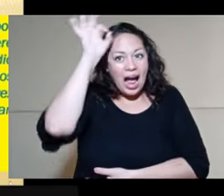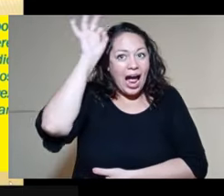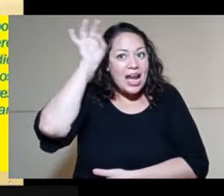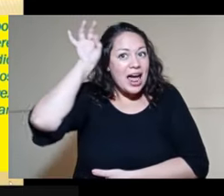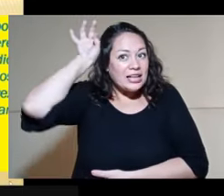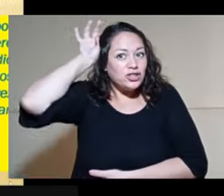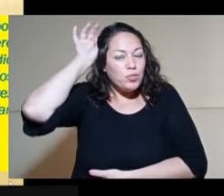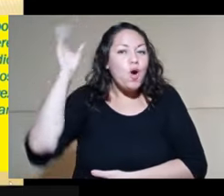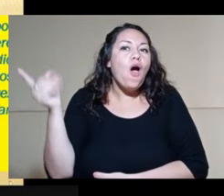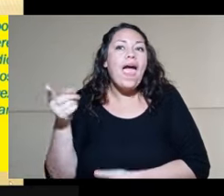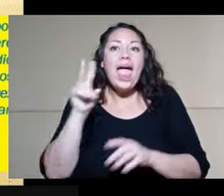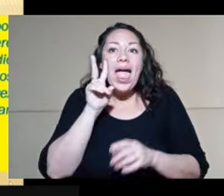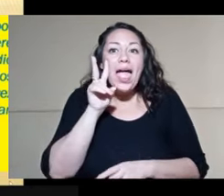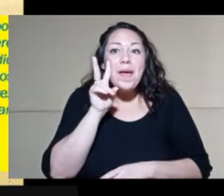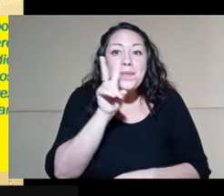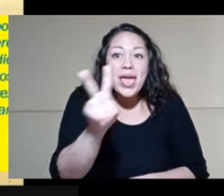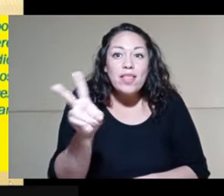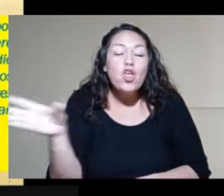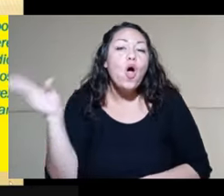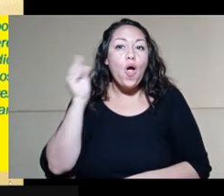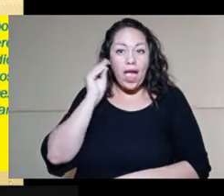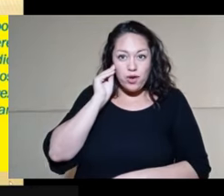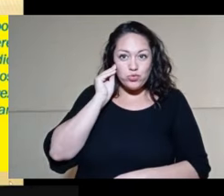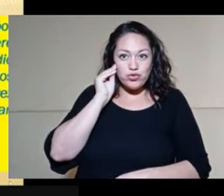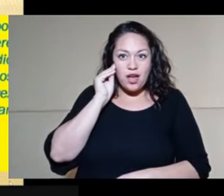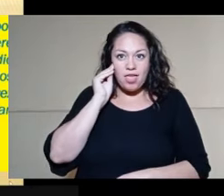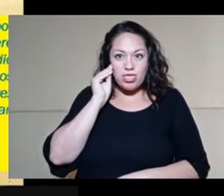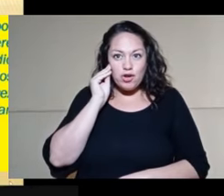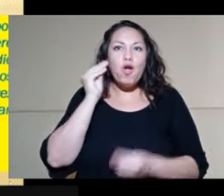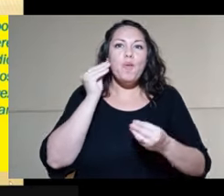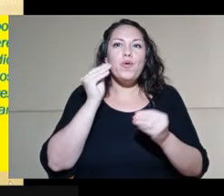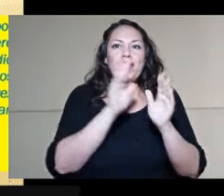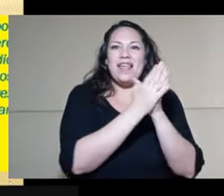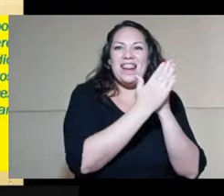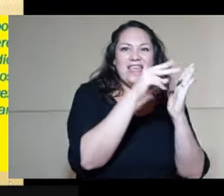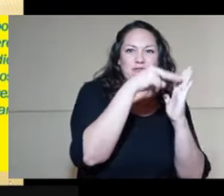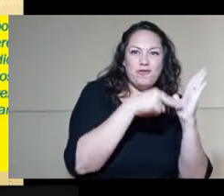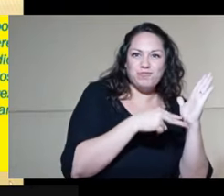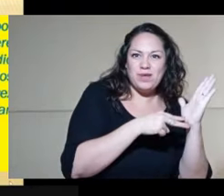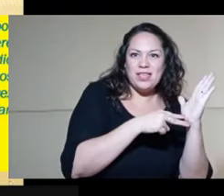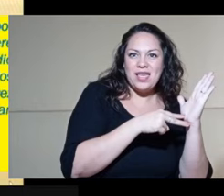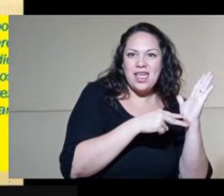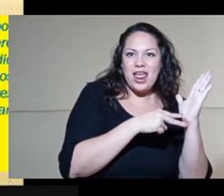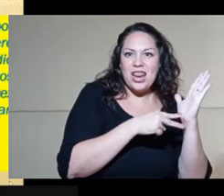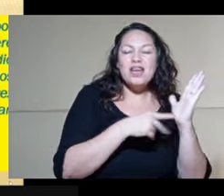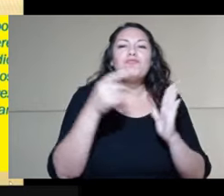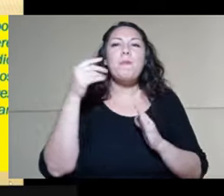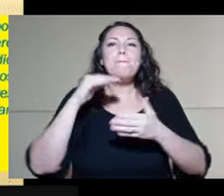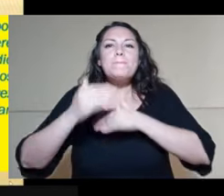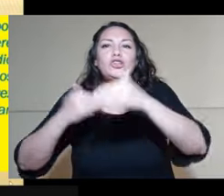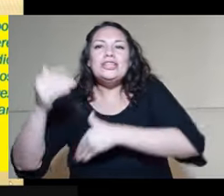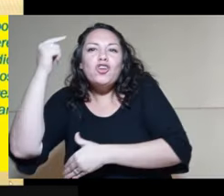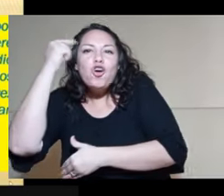anatomo-neuro escuchando, mirando y estudiando, y eso lo hacen a través de un intercambio de lo que tienen en el material con los